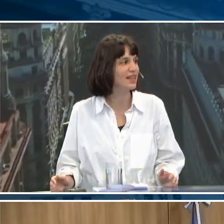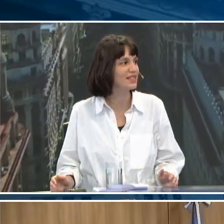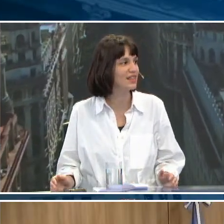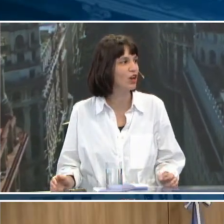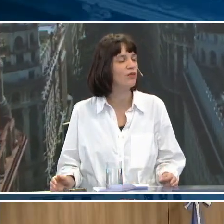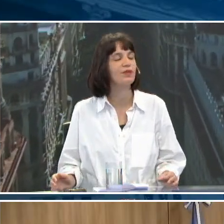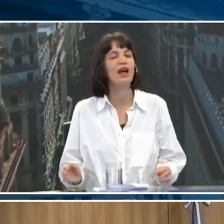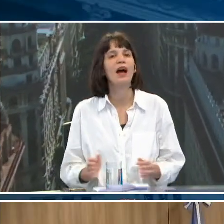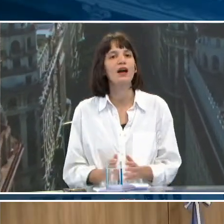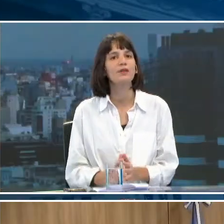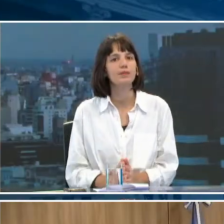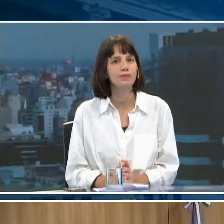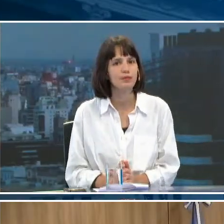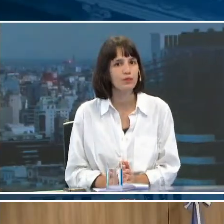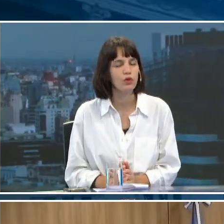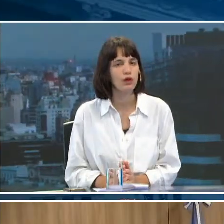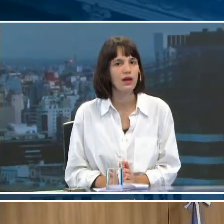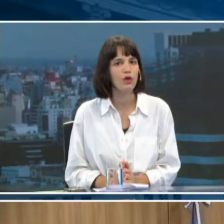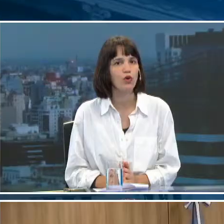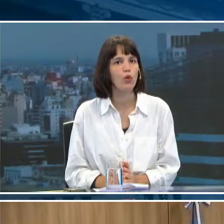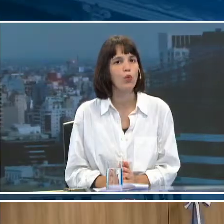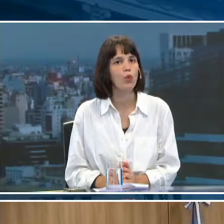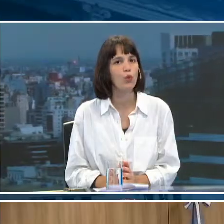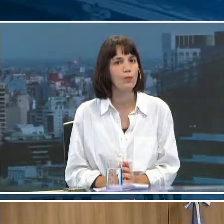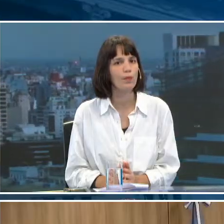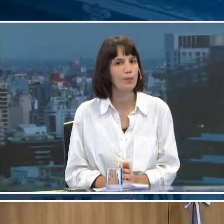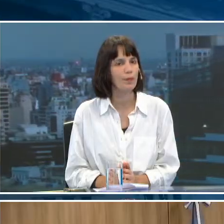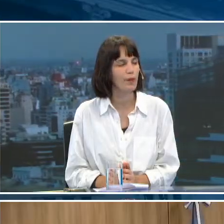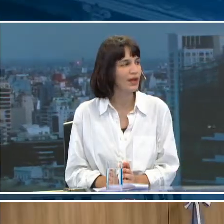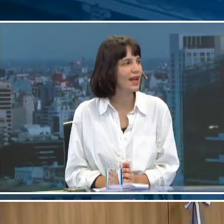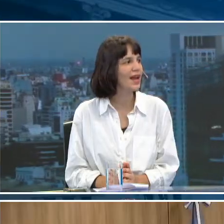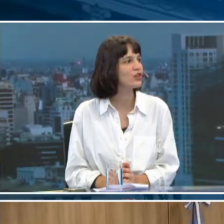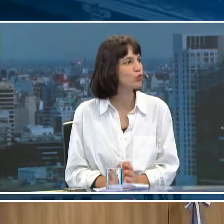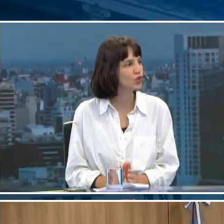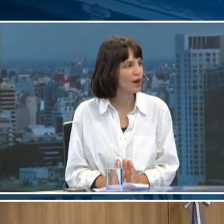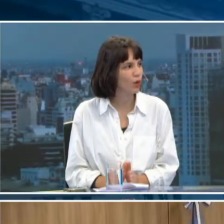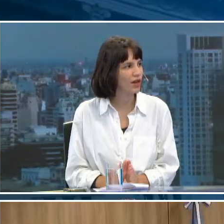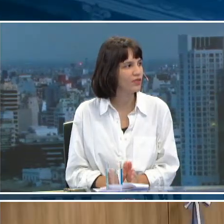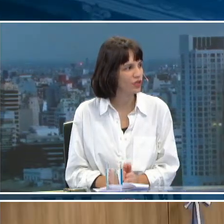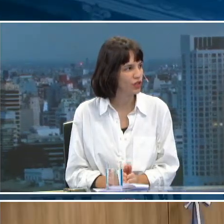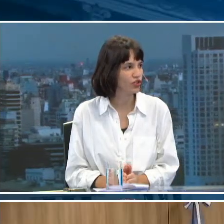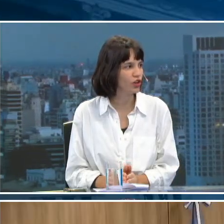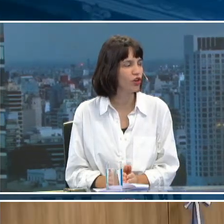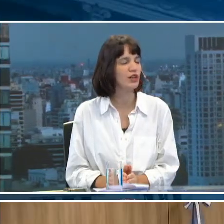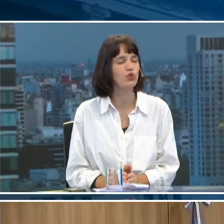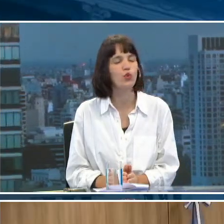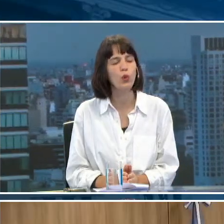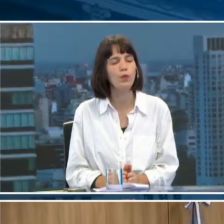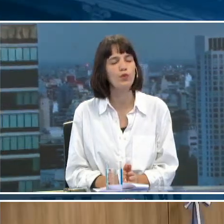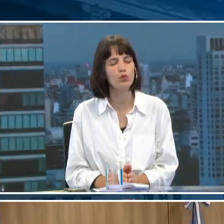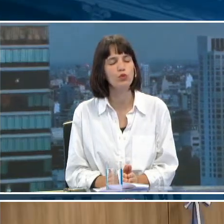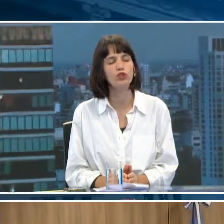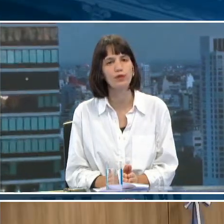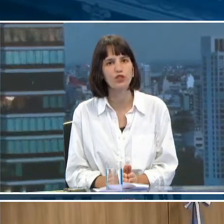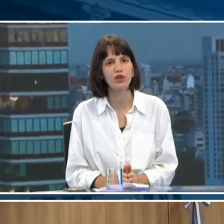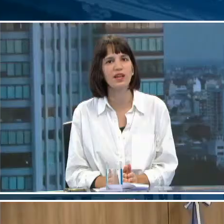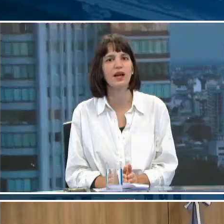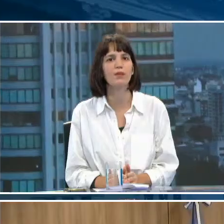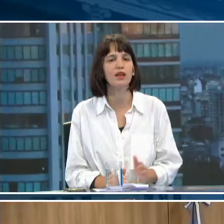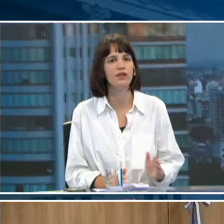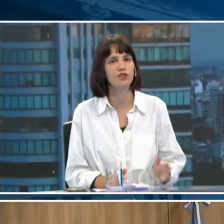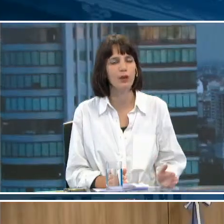Axel Kicillof. En los gestos, ve una distancia cuando habla Kirchner. En las Kirchner últimas máximo, 48 horas hubo Mejoró. muchos procesos